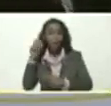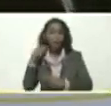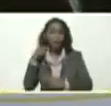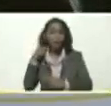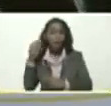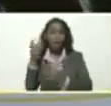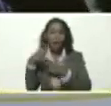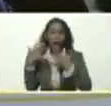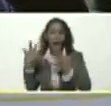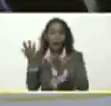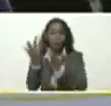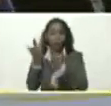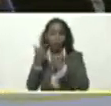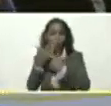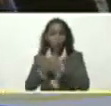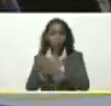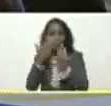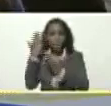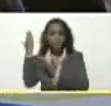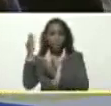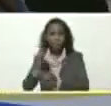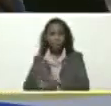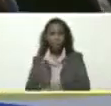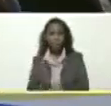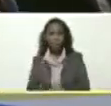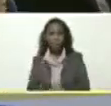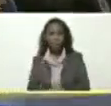Cuéntamelo todo, adelante.